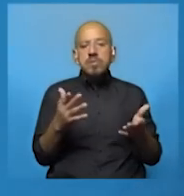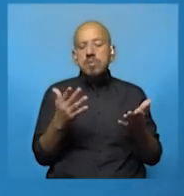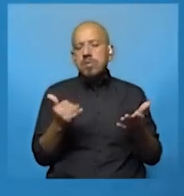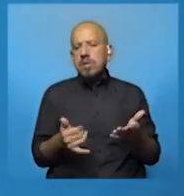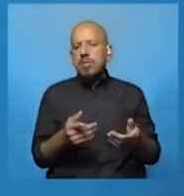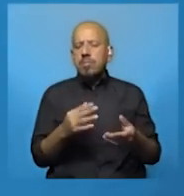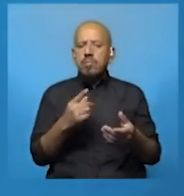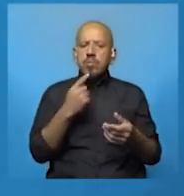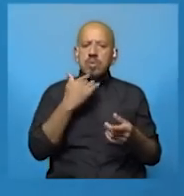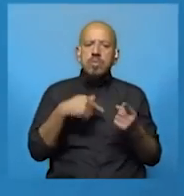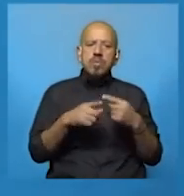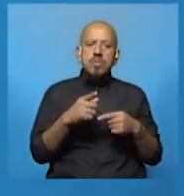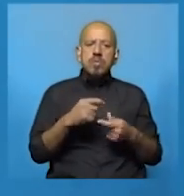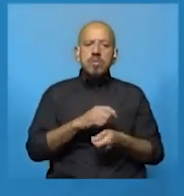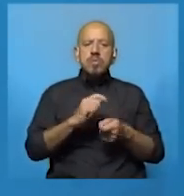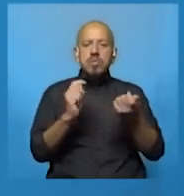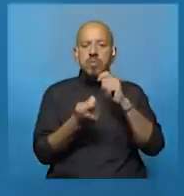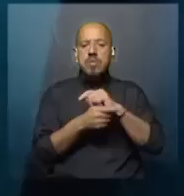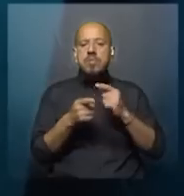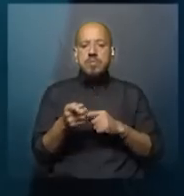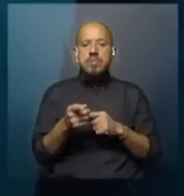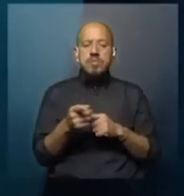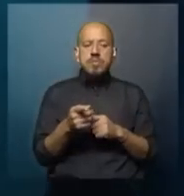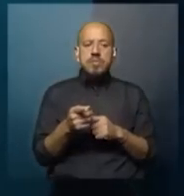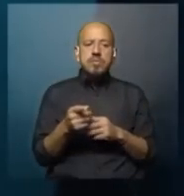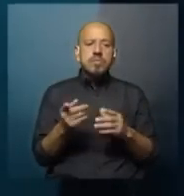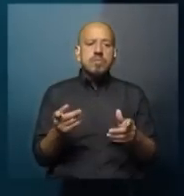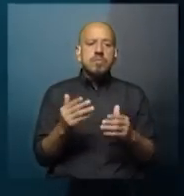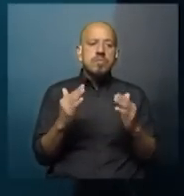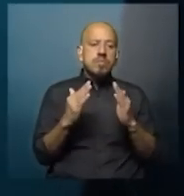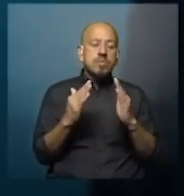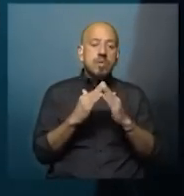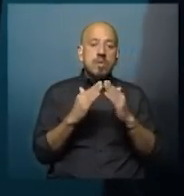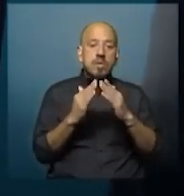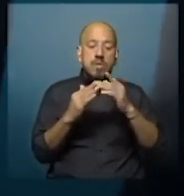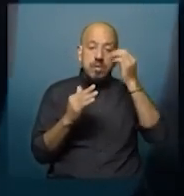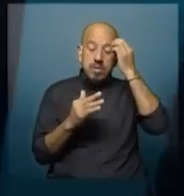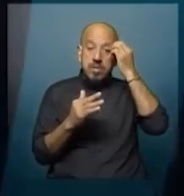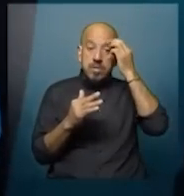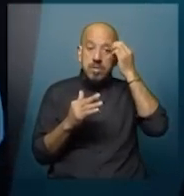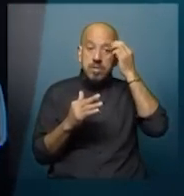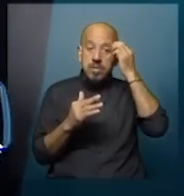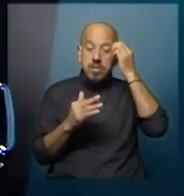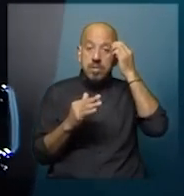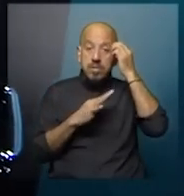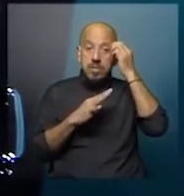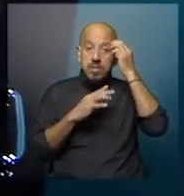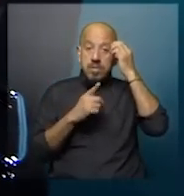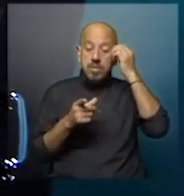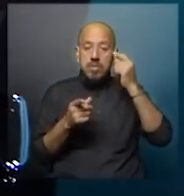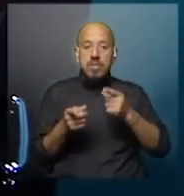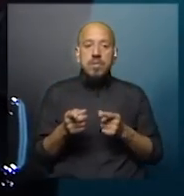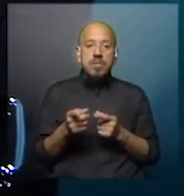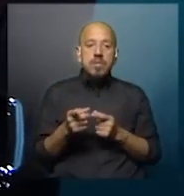por ejemplo se hizo un cambio donde el hogar pasó a ser un lugar de alguna manera donde está